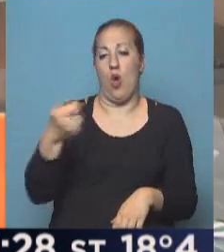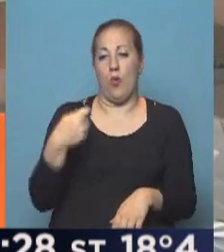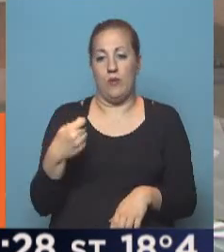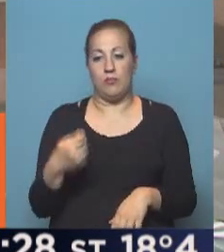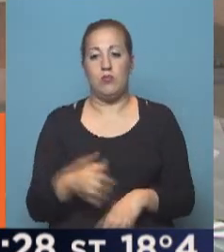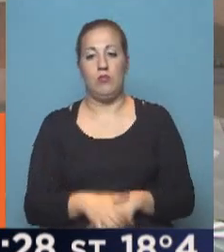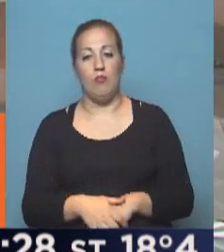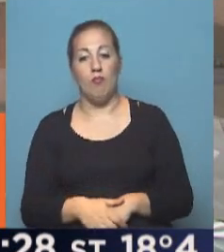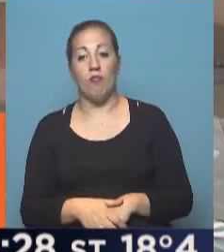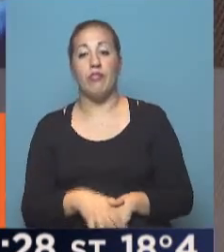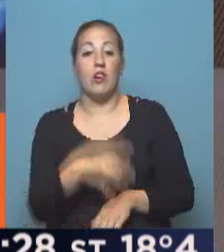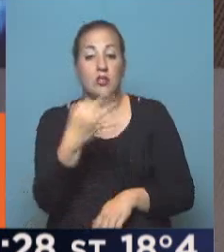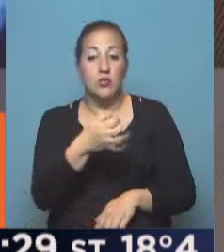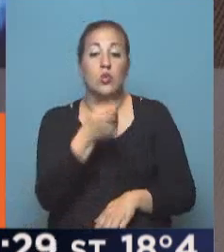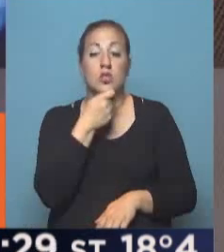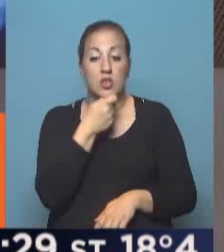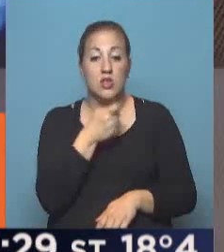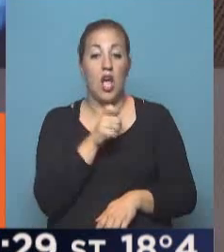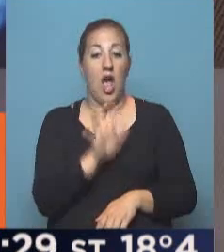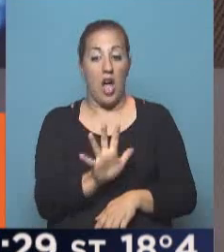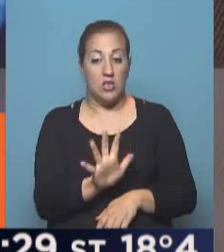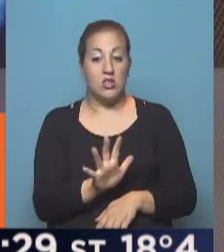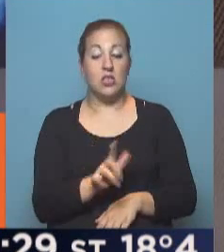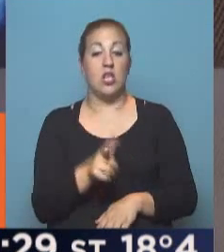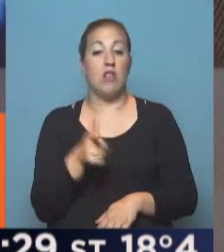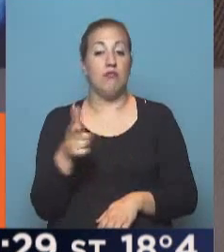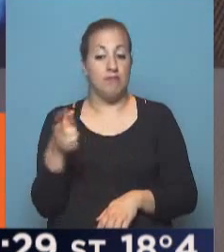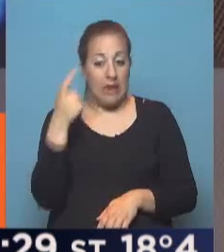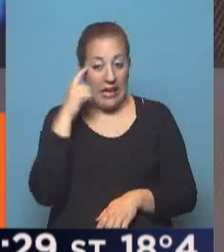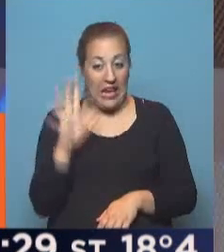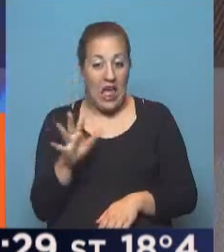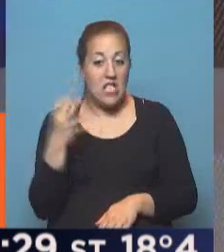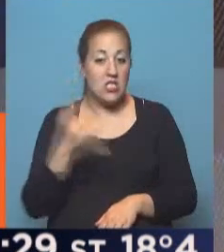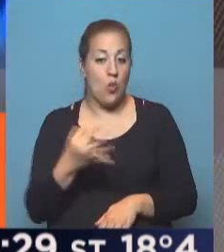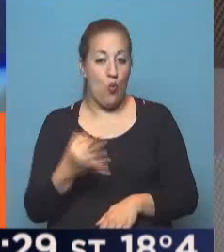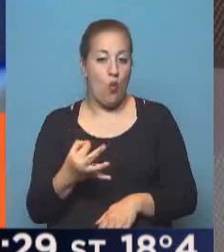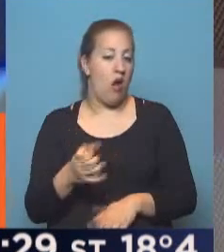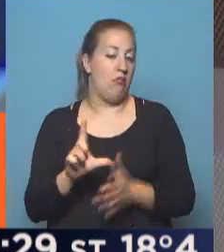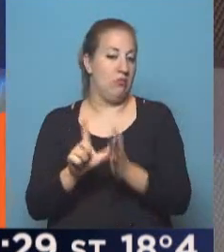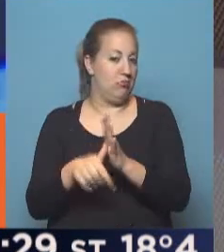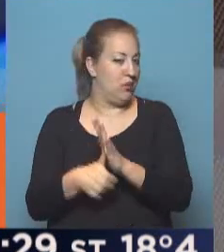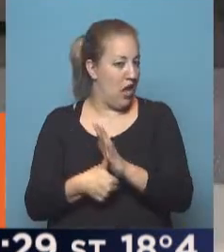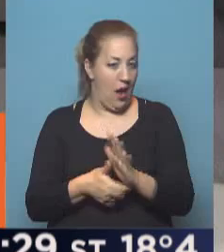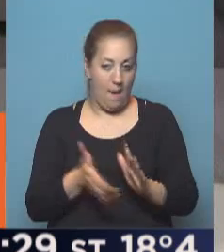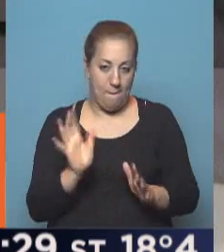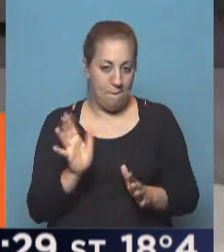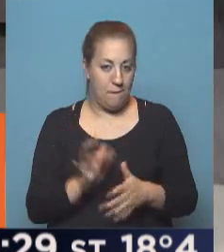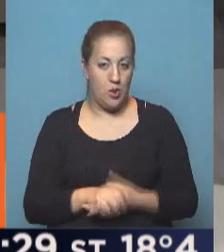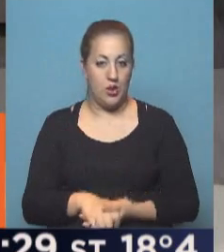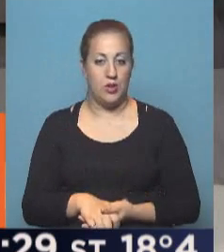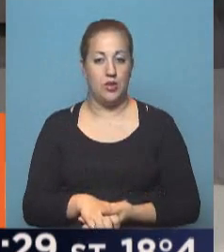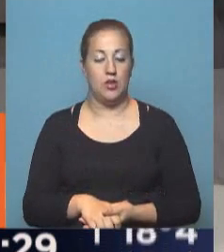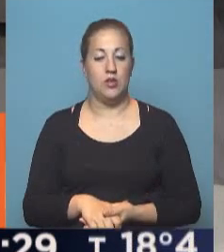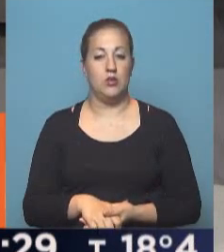entonces seguramente si es que así ella lo interprete y lo crea por lo tanto esto va a llevar un tiempo en ese caso que interpone